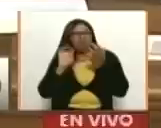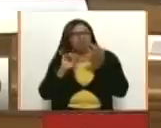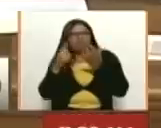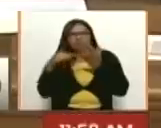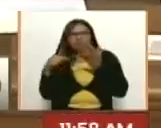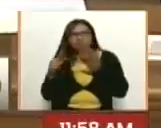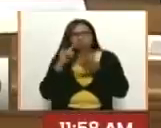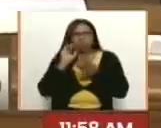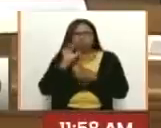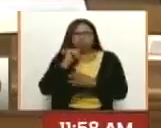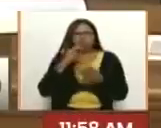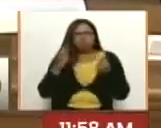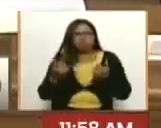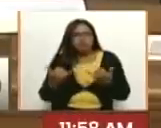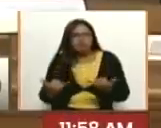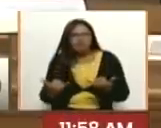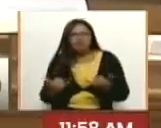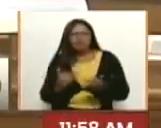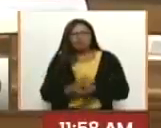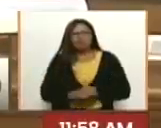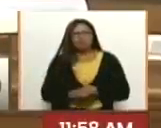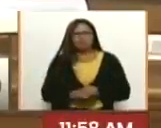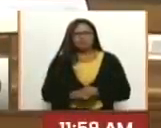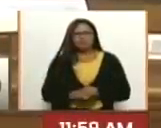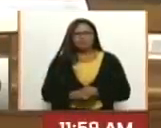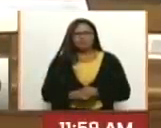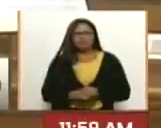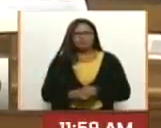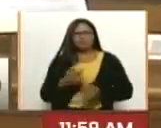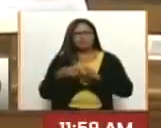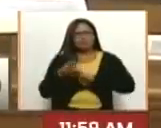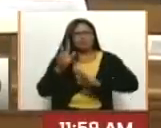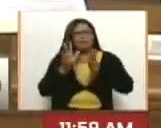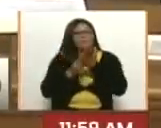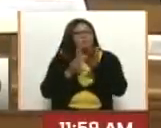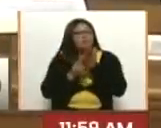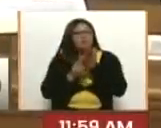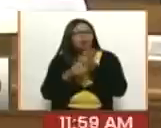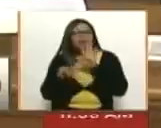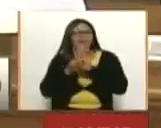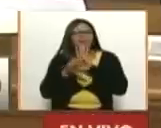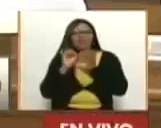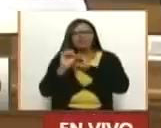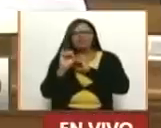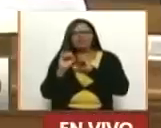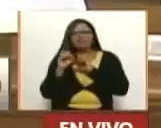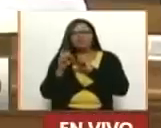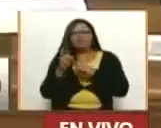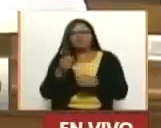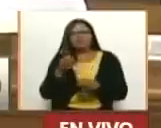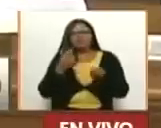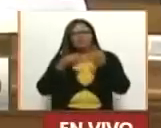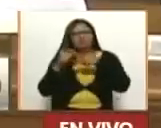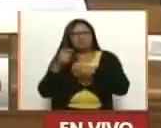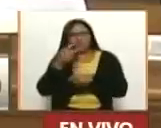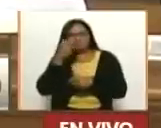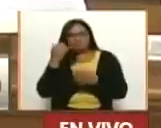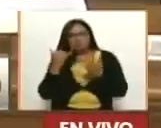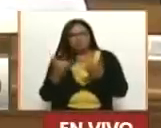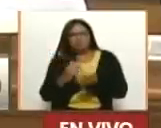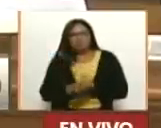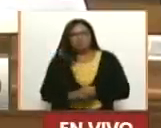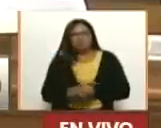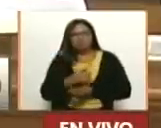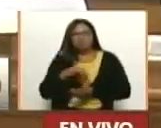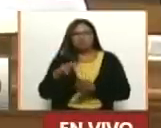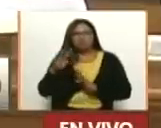de la ineficiencia. Inclusive fue aprobado una ley anticorrupción, mal no recuerdo,